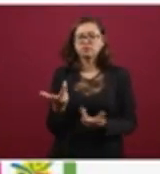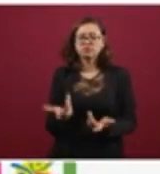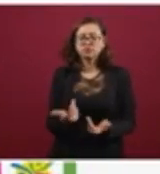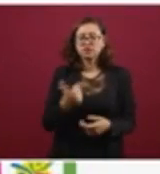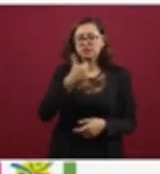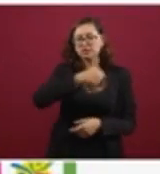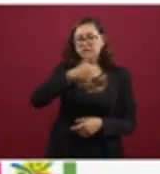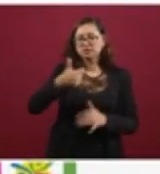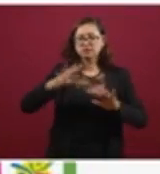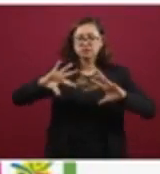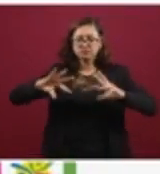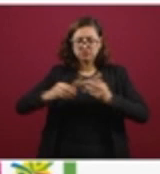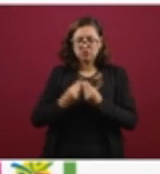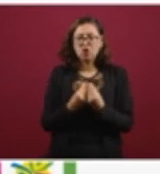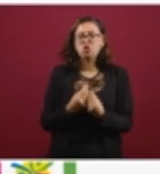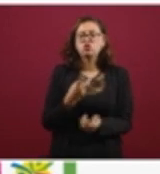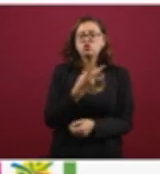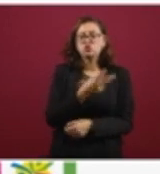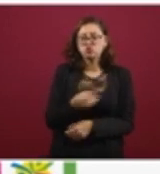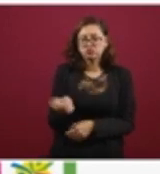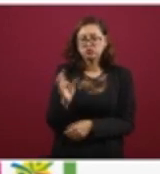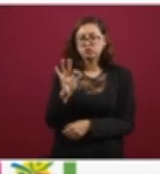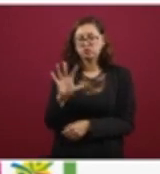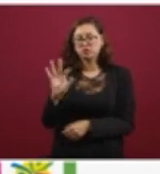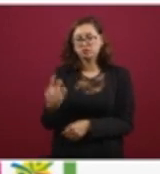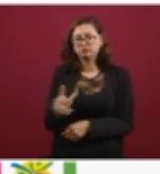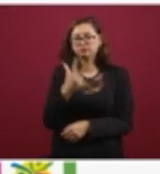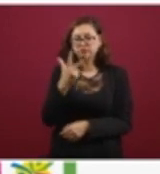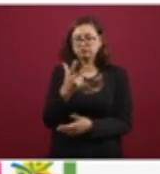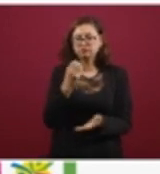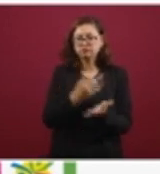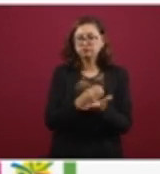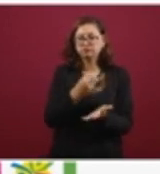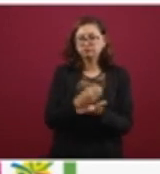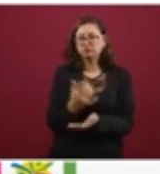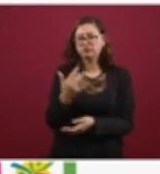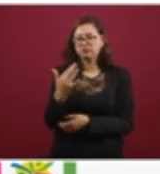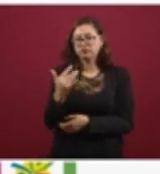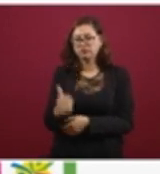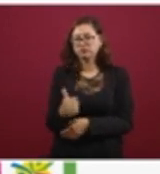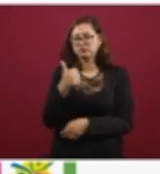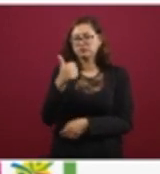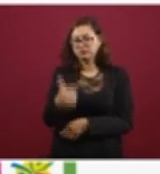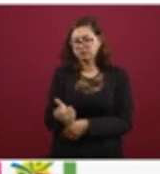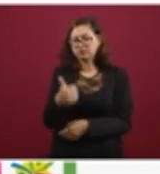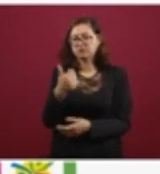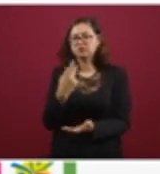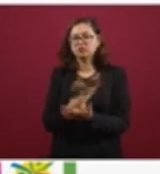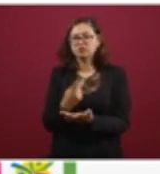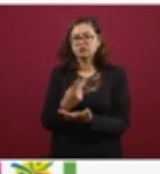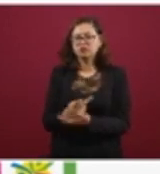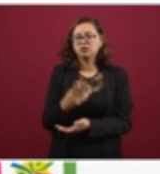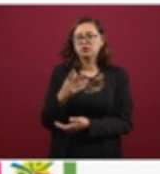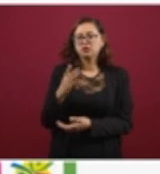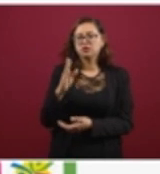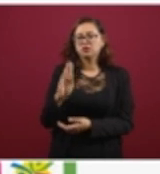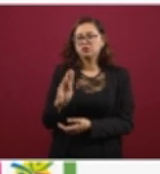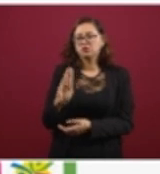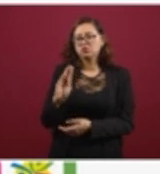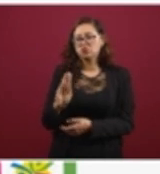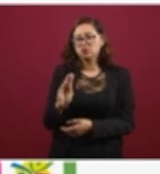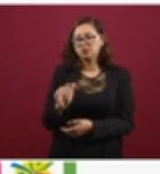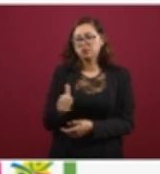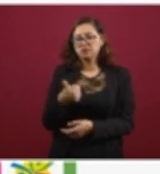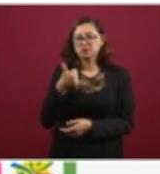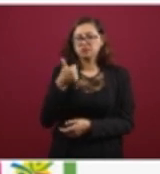individual, suma un total de 248 oros, 56 platas y 96 medallas de bronce, y tenemos